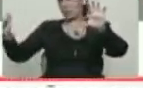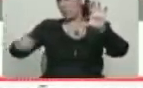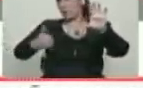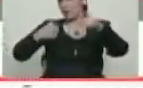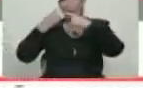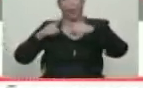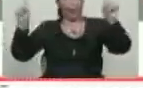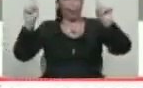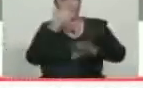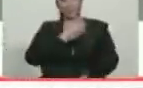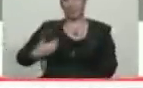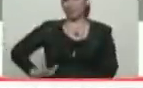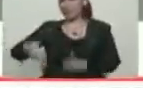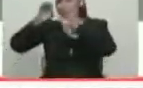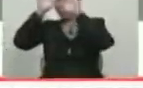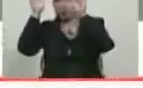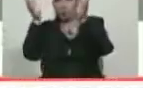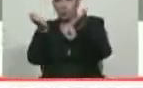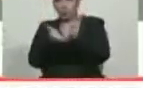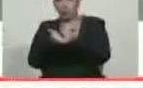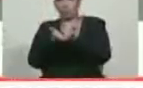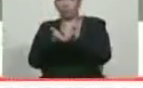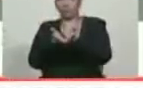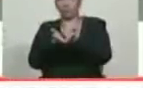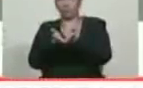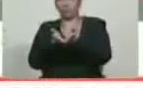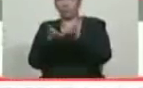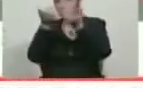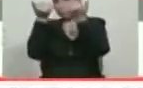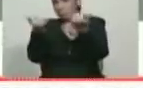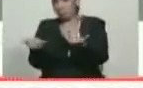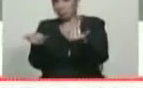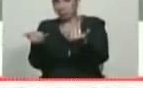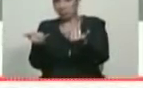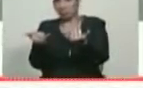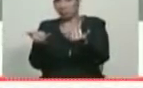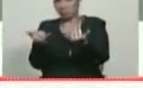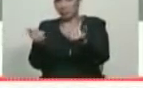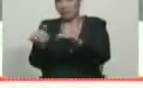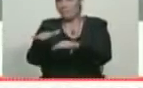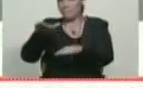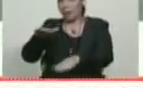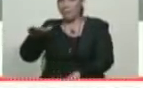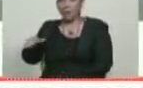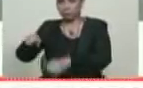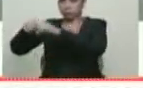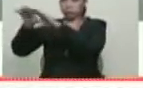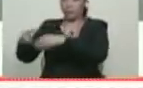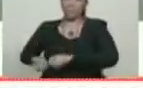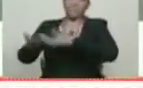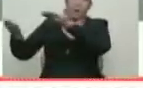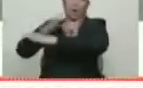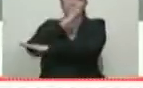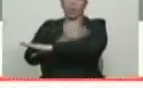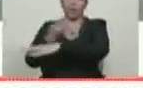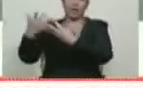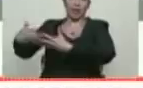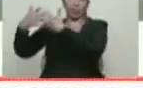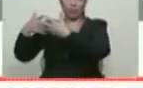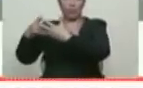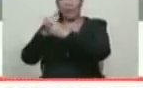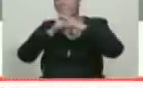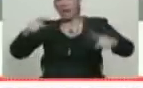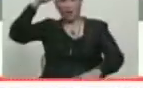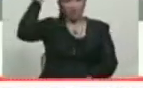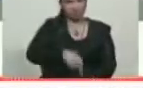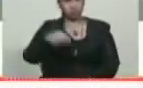otro presidente del mundo ya hubiese retrocedido y le hubiese entregado el poder a los gringos. Pero aquí